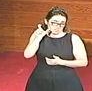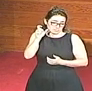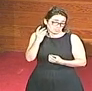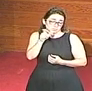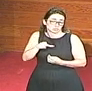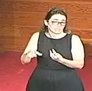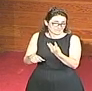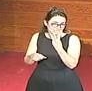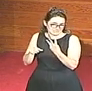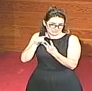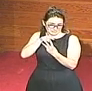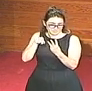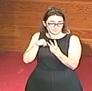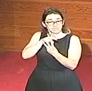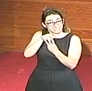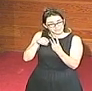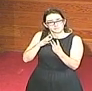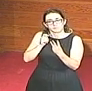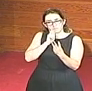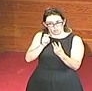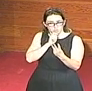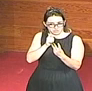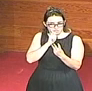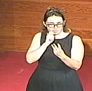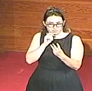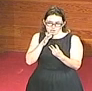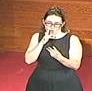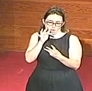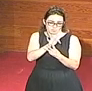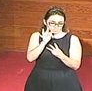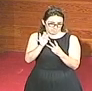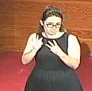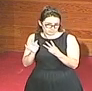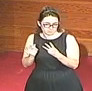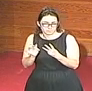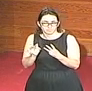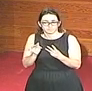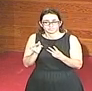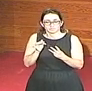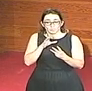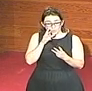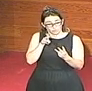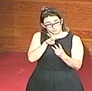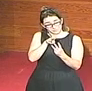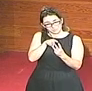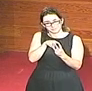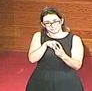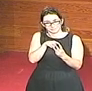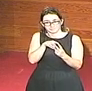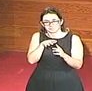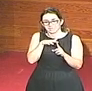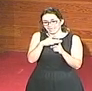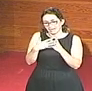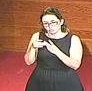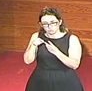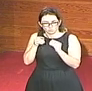Georgios Karaivas, que son tres periodistas, y ahora os voy a hablar de ellos, porque fueron asesinados y sus casos